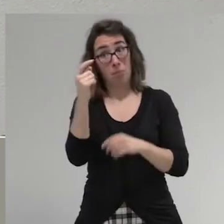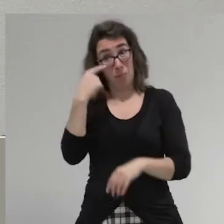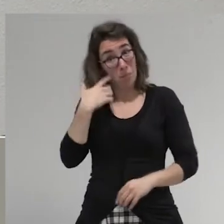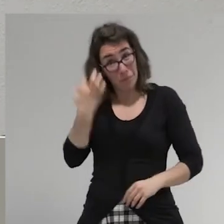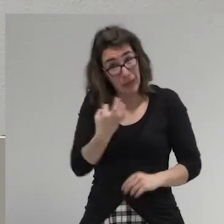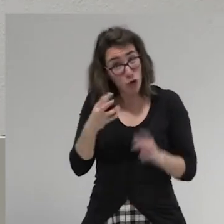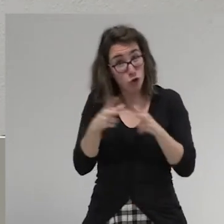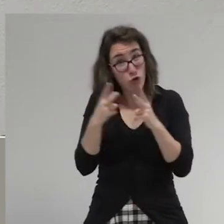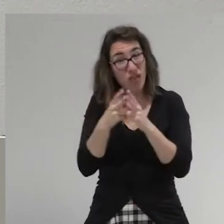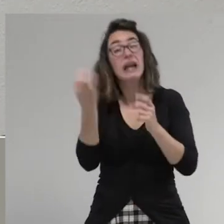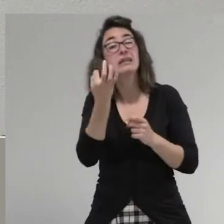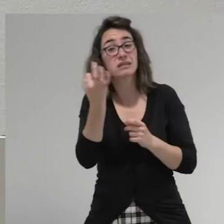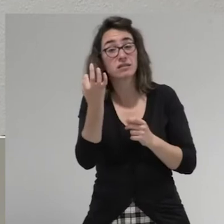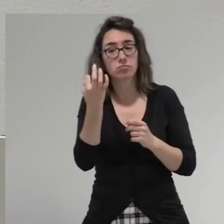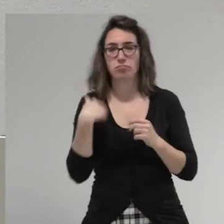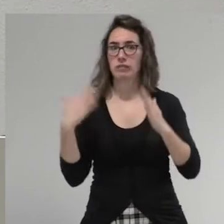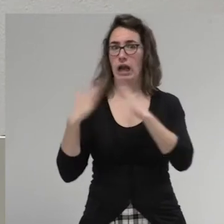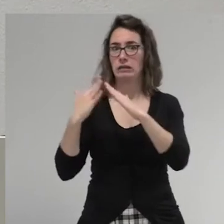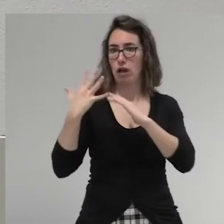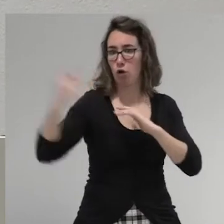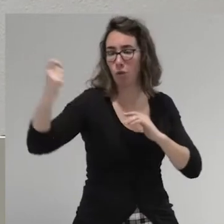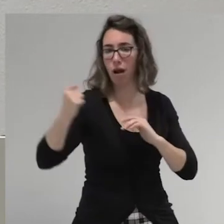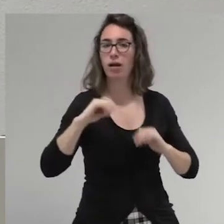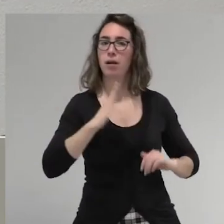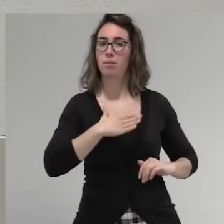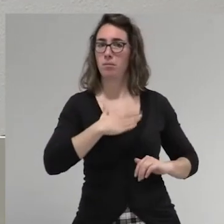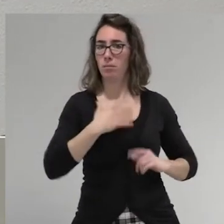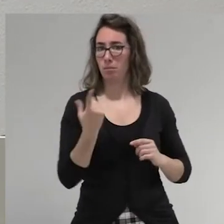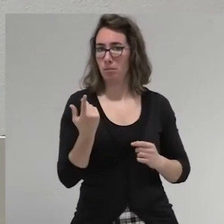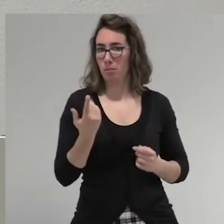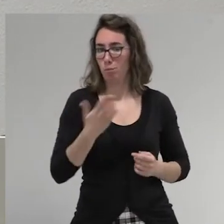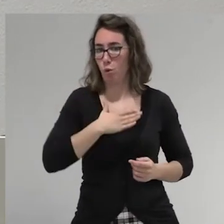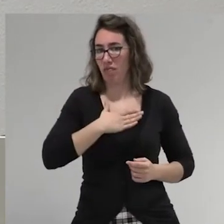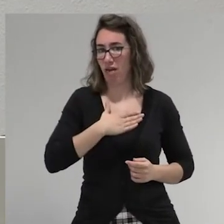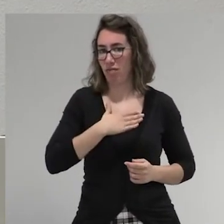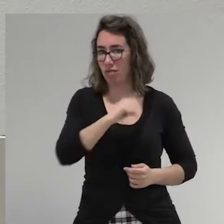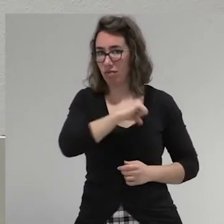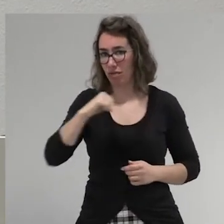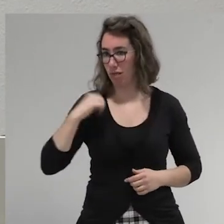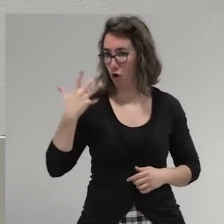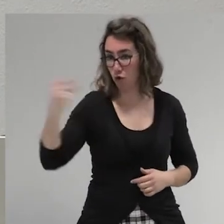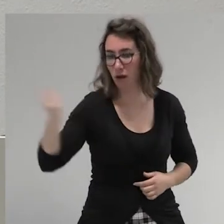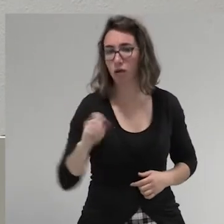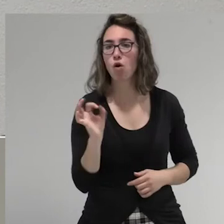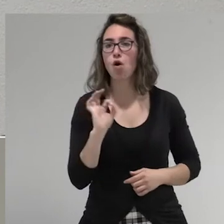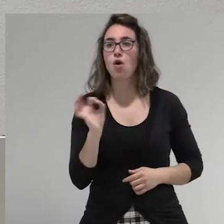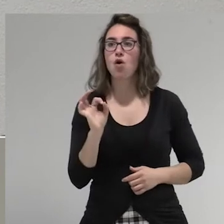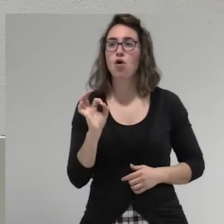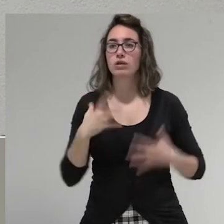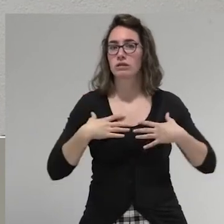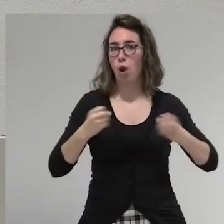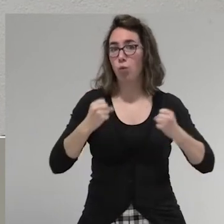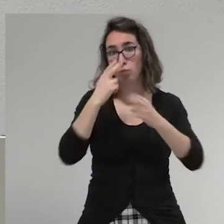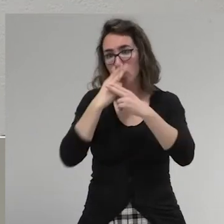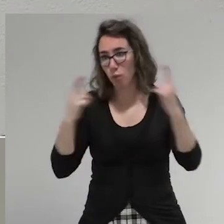pueda robar la propiedad privada o el patrimonio. El peligro social es la salud pública. El peligro